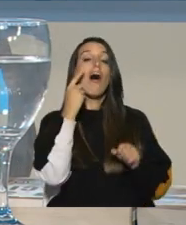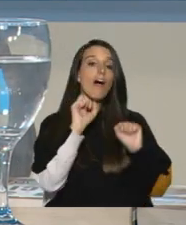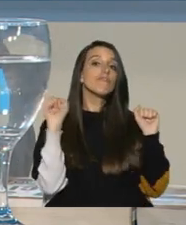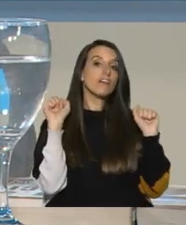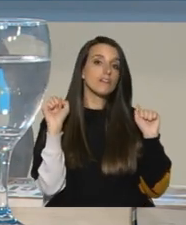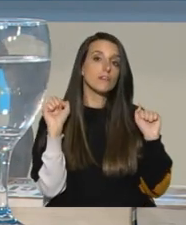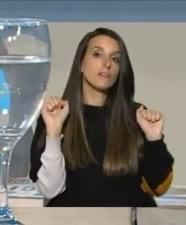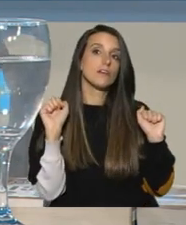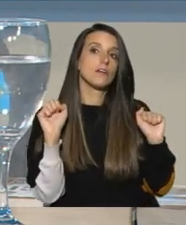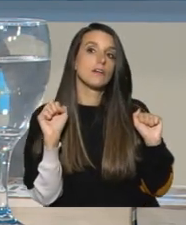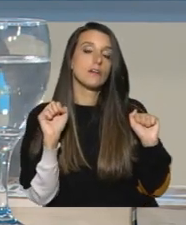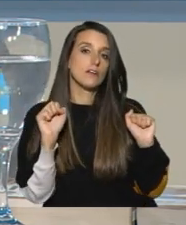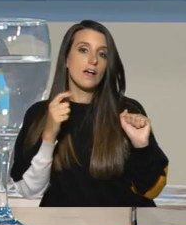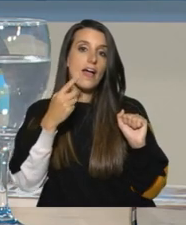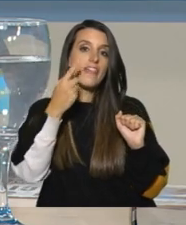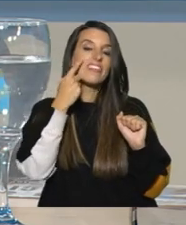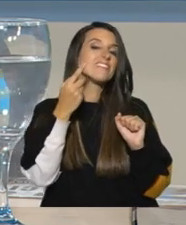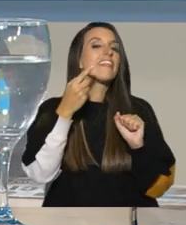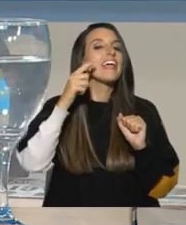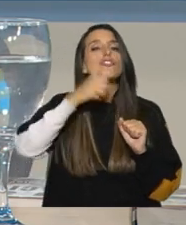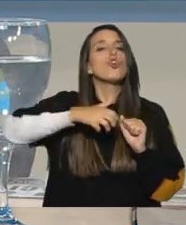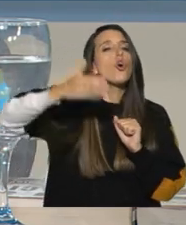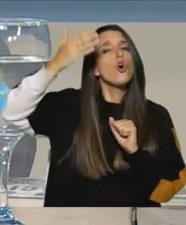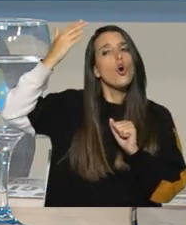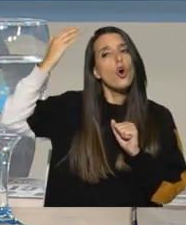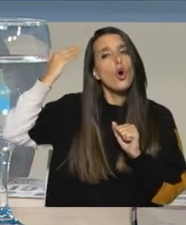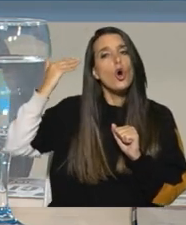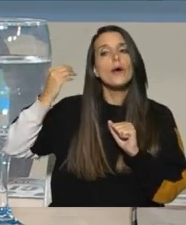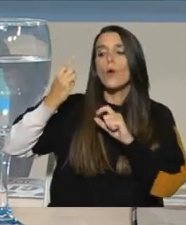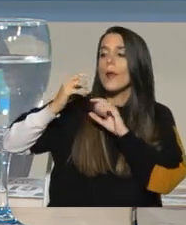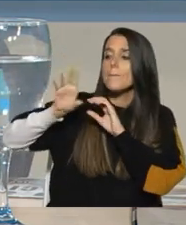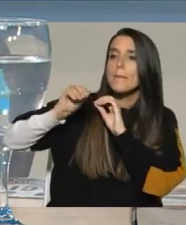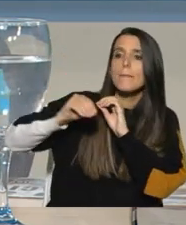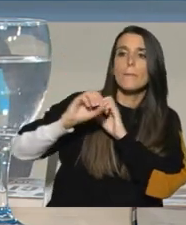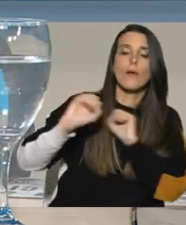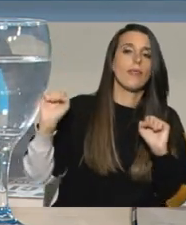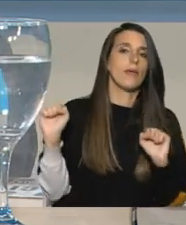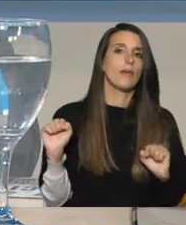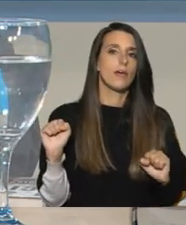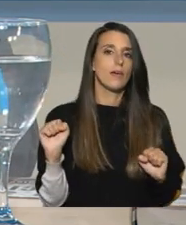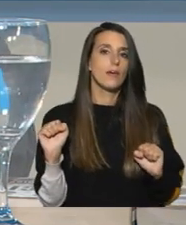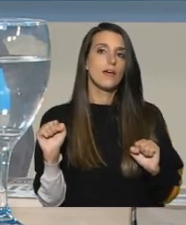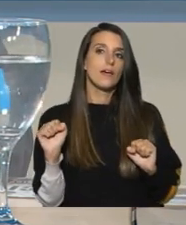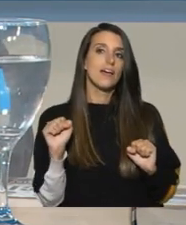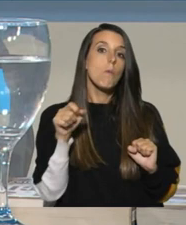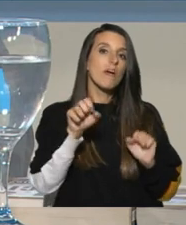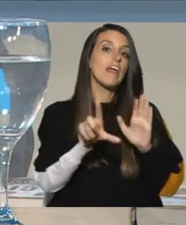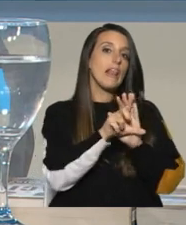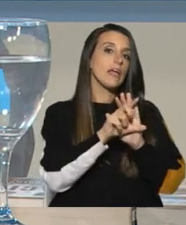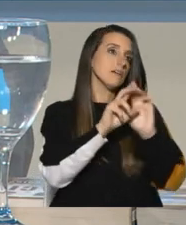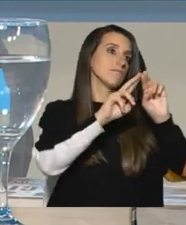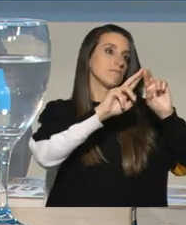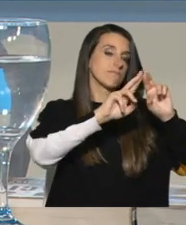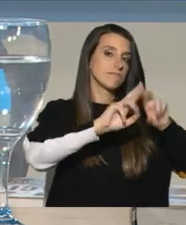cosas... se le llama de reparación histórica, justamente hay un ítem donde tiraría abajo esta ley